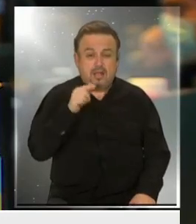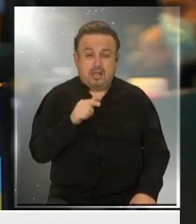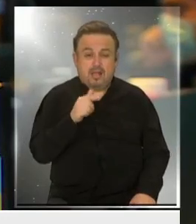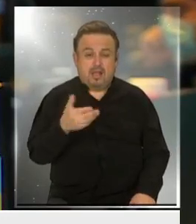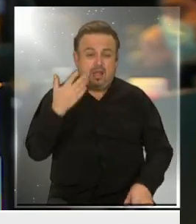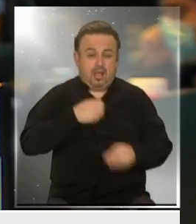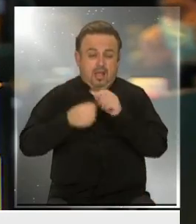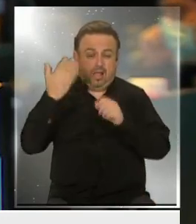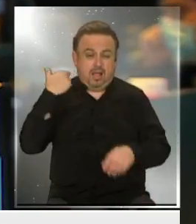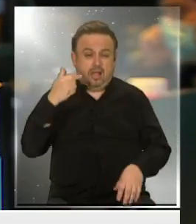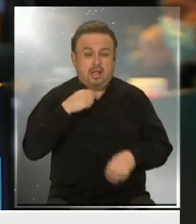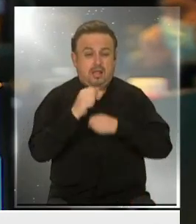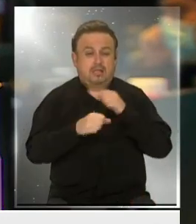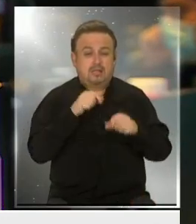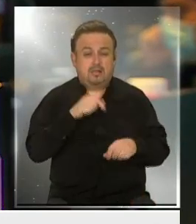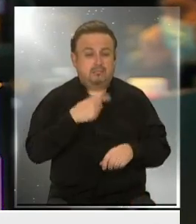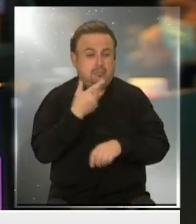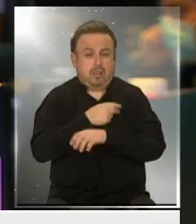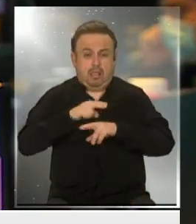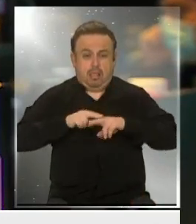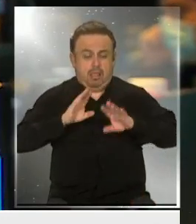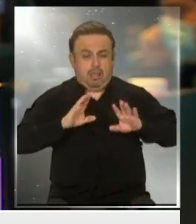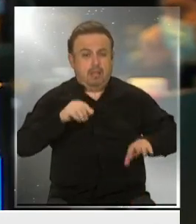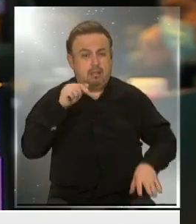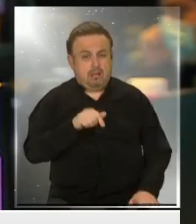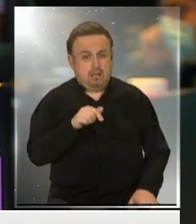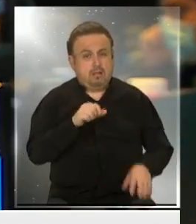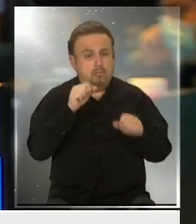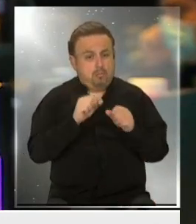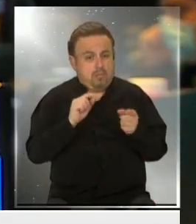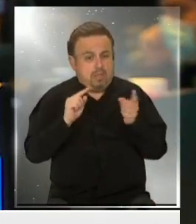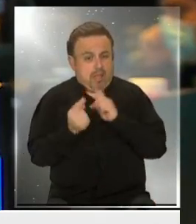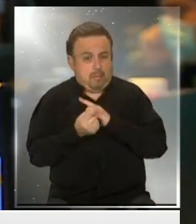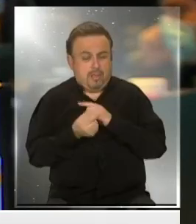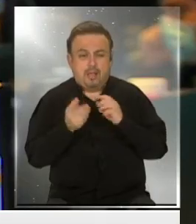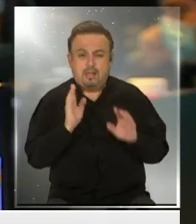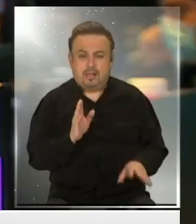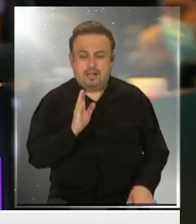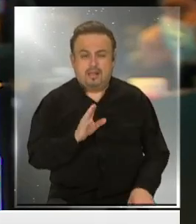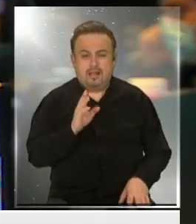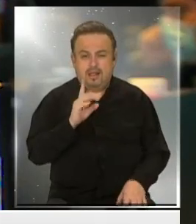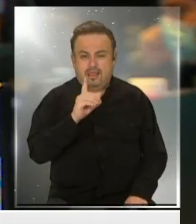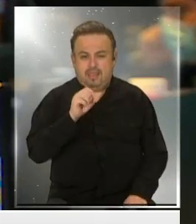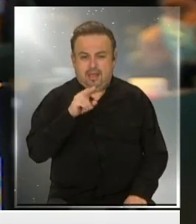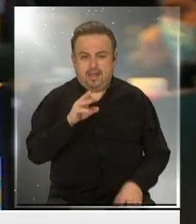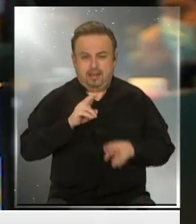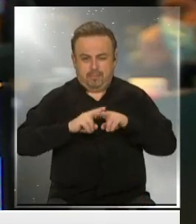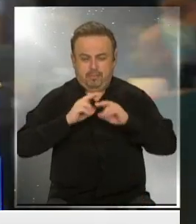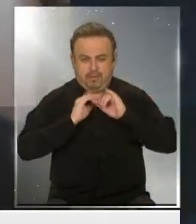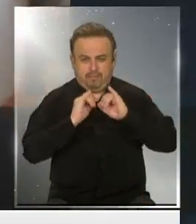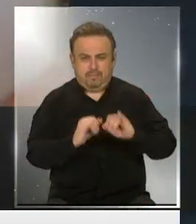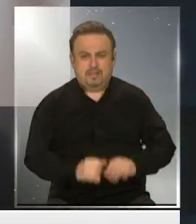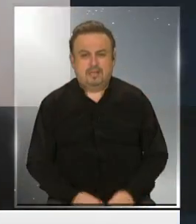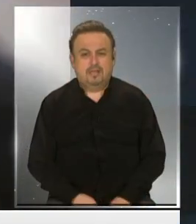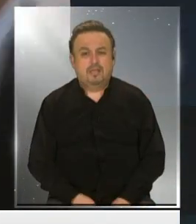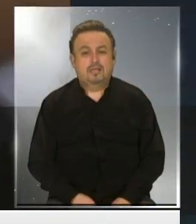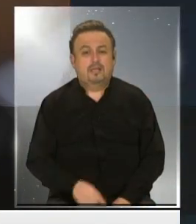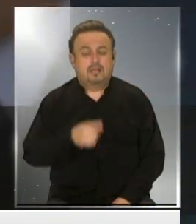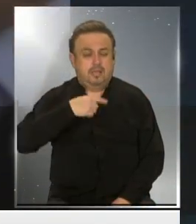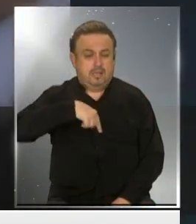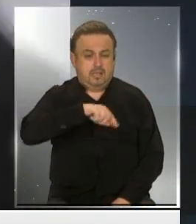hace años Chile no produce vacunas, aunque eso podría cambiar. Daniel Silva con el informe. Estos son